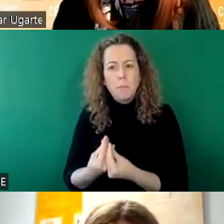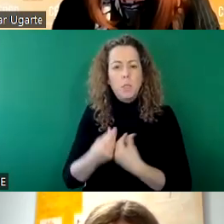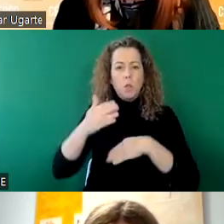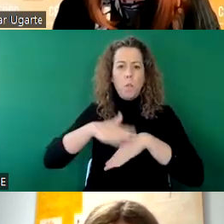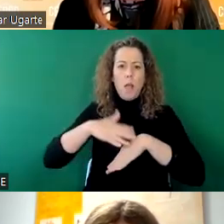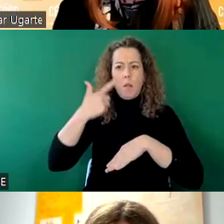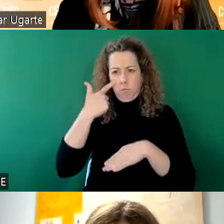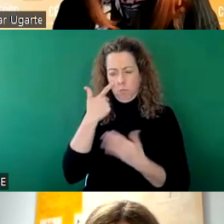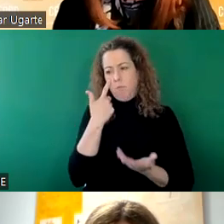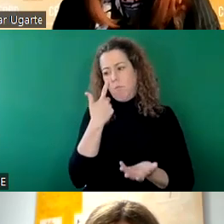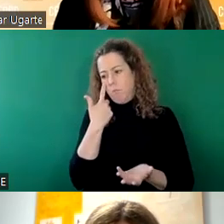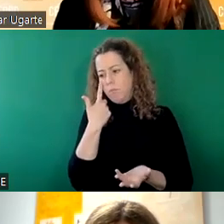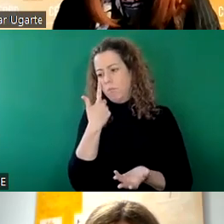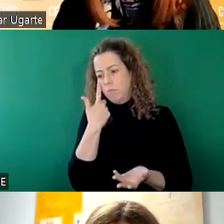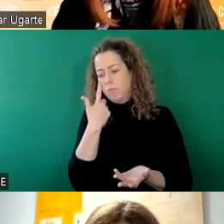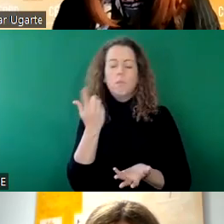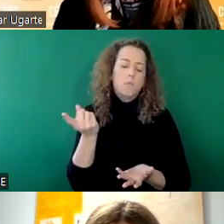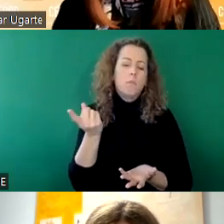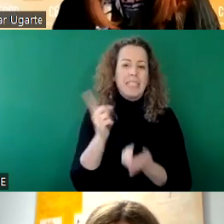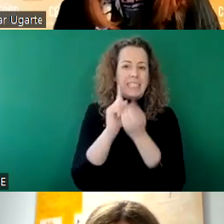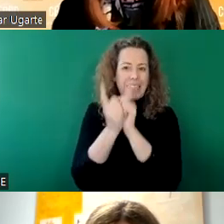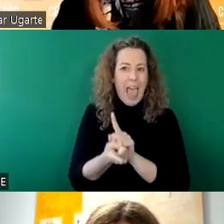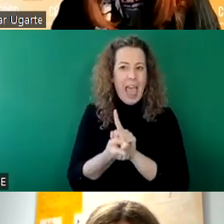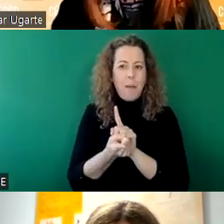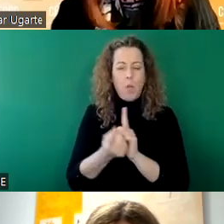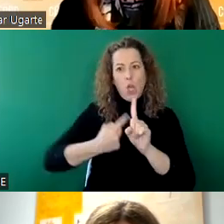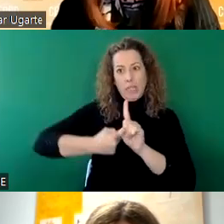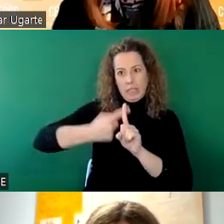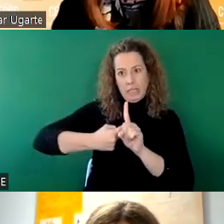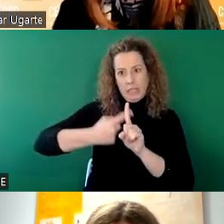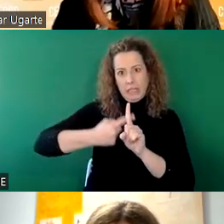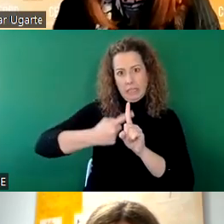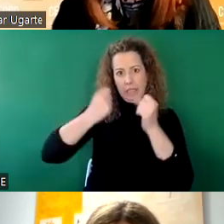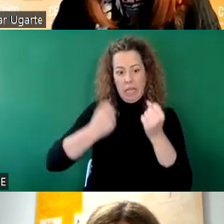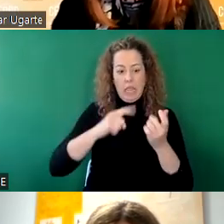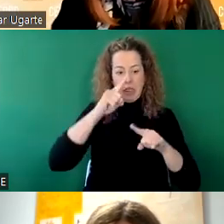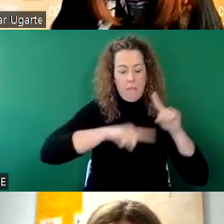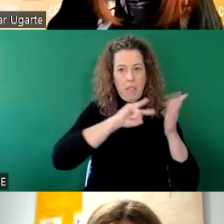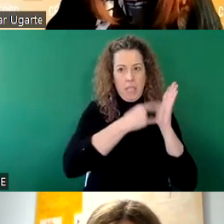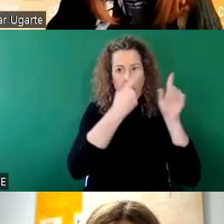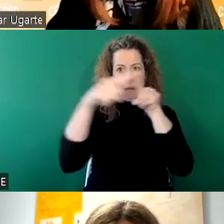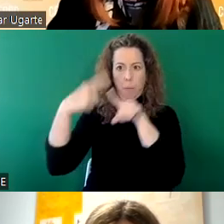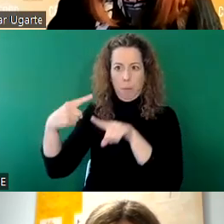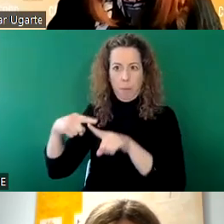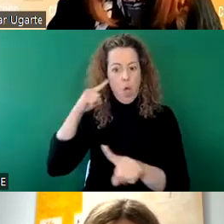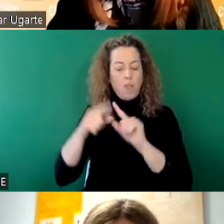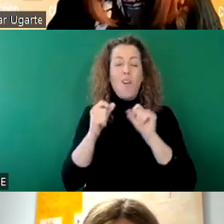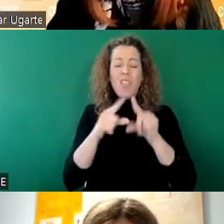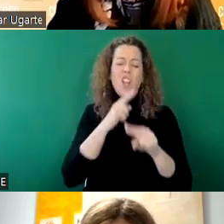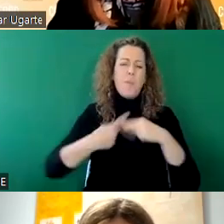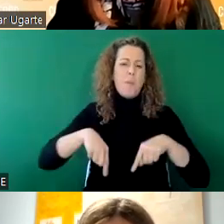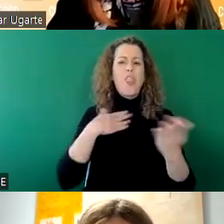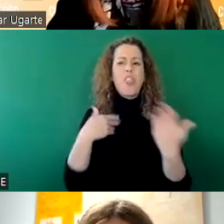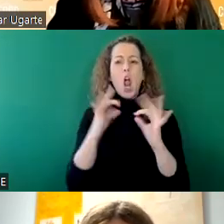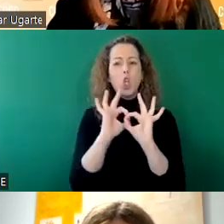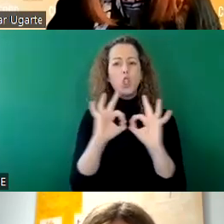produciendo además unos cambios en la intensidad a través de distintas técnicas, para producir lo que nosotros llamamos un diálogo tónico,